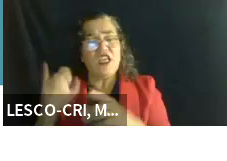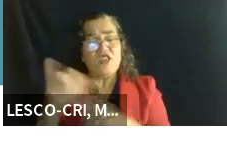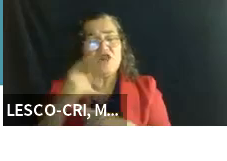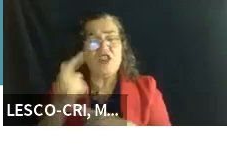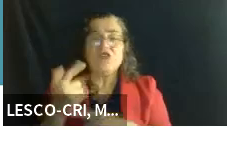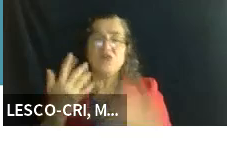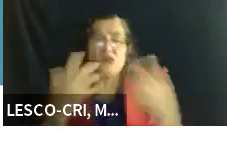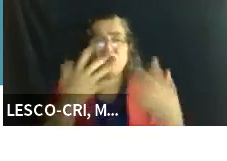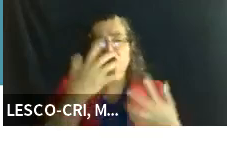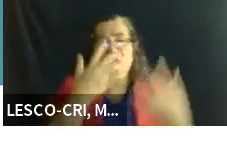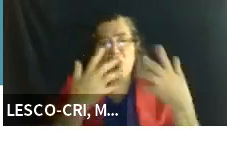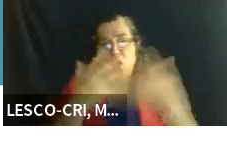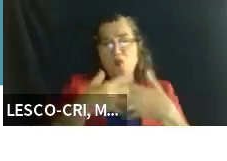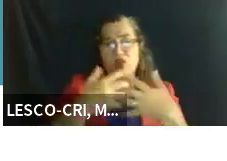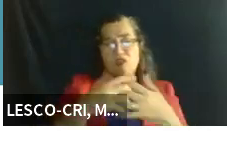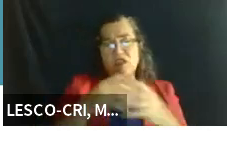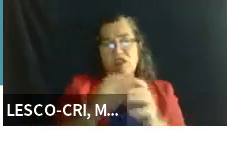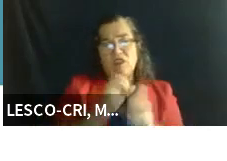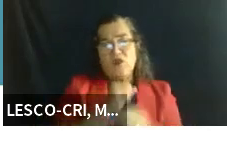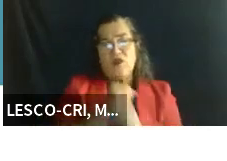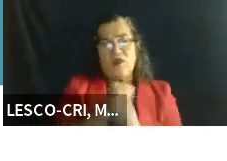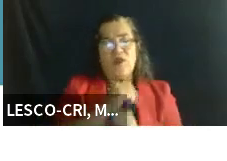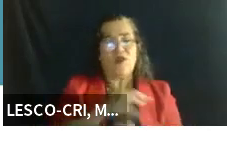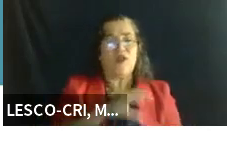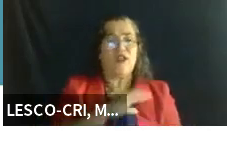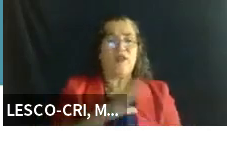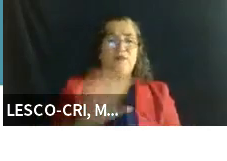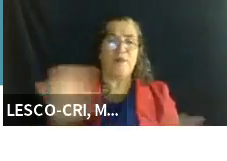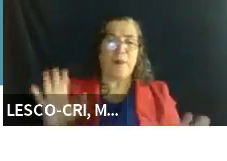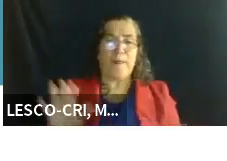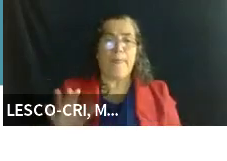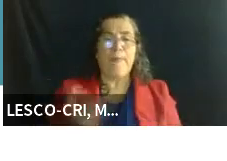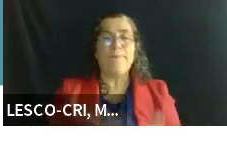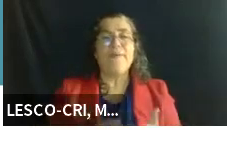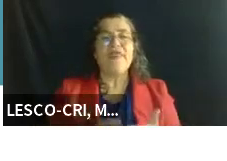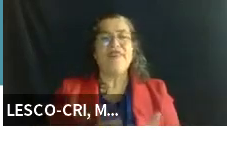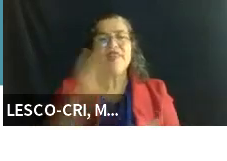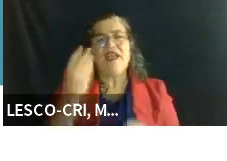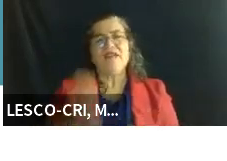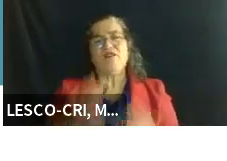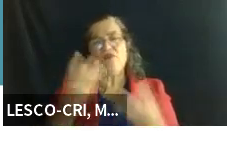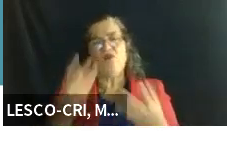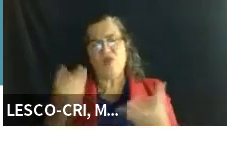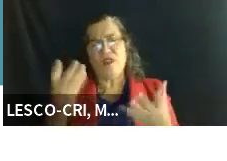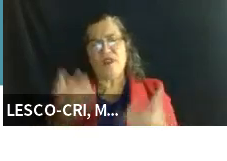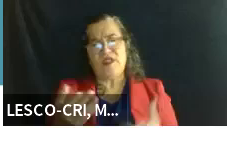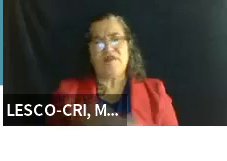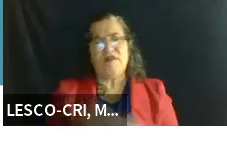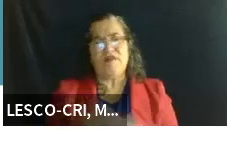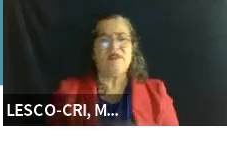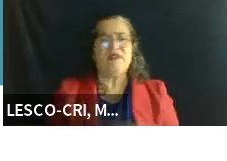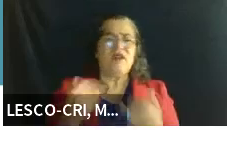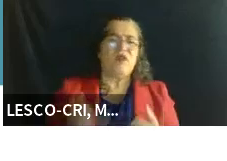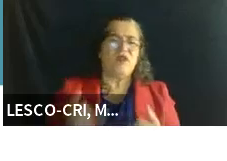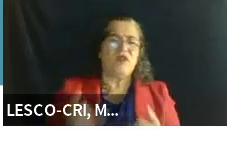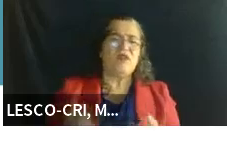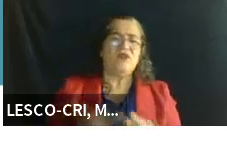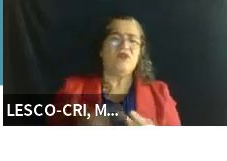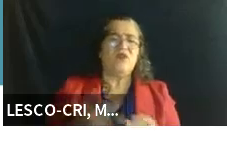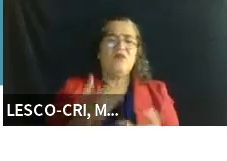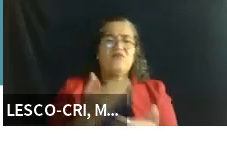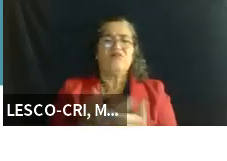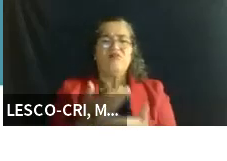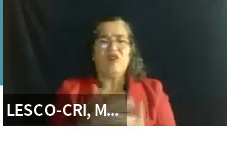de aseguramiento de la calidad. Bueno, las ventajas son múltiples: actualización, aporte a la